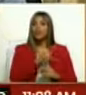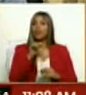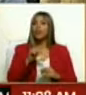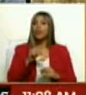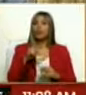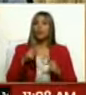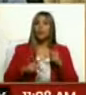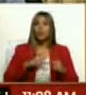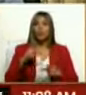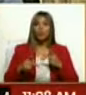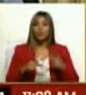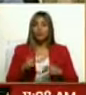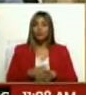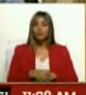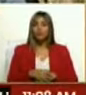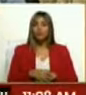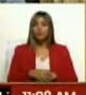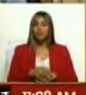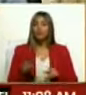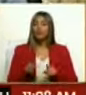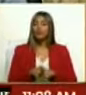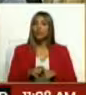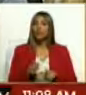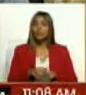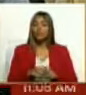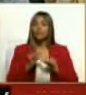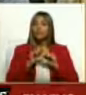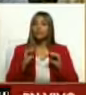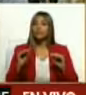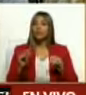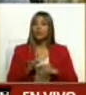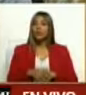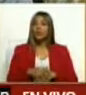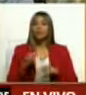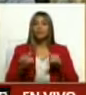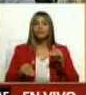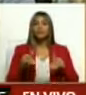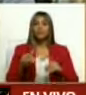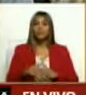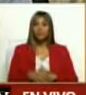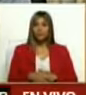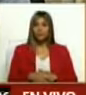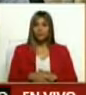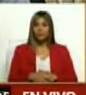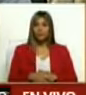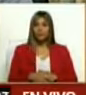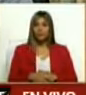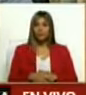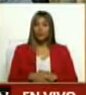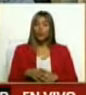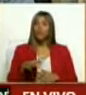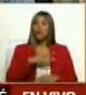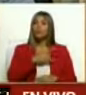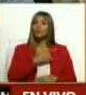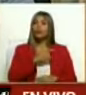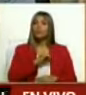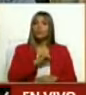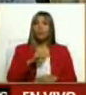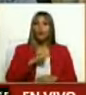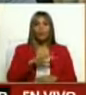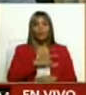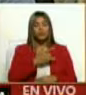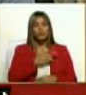gran proceso inédito, como lo es el llamado al referendo consultivo. Universidades privadas, universidades públicas,